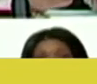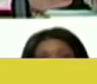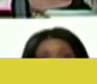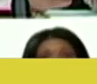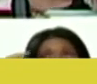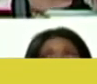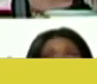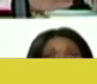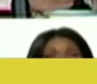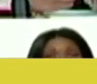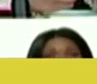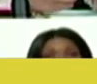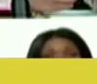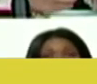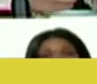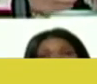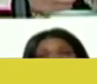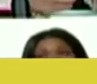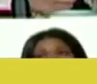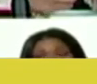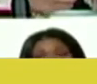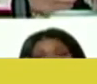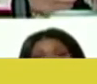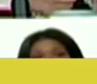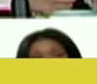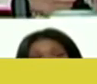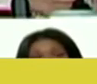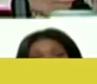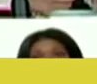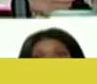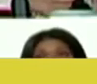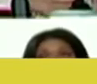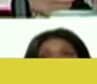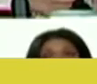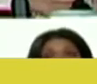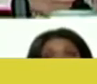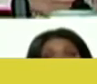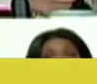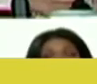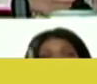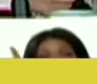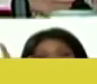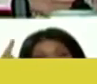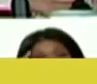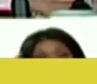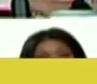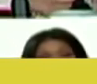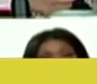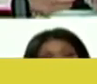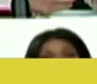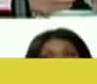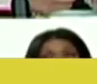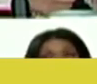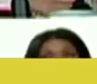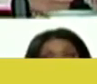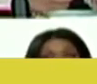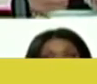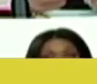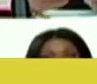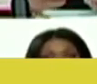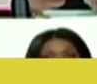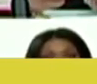hay 1.780 casos declarados por ellos. Hoy hubo 201 casos en un solo día.